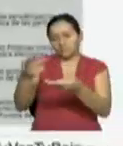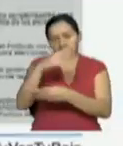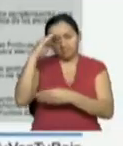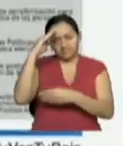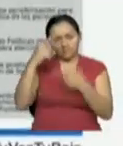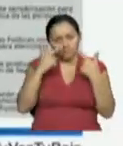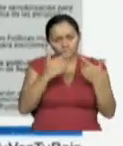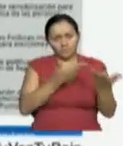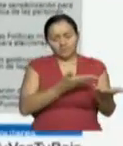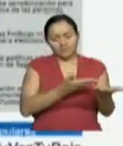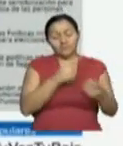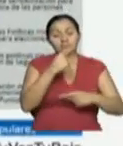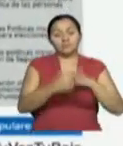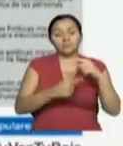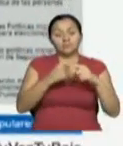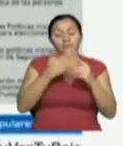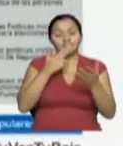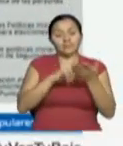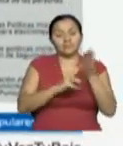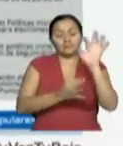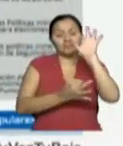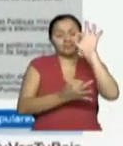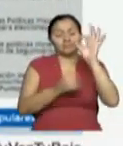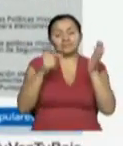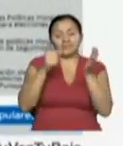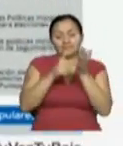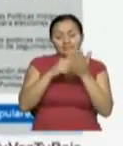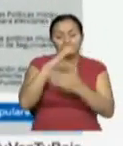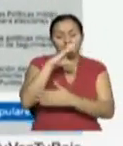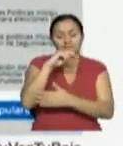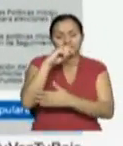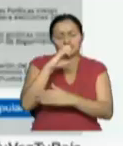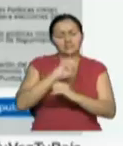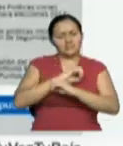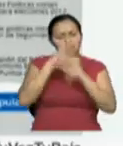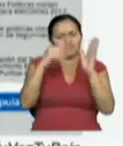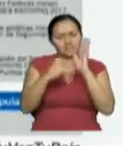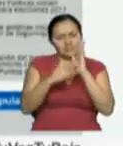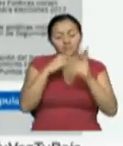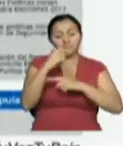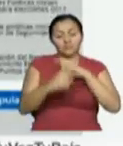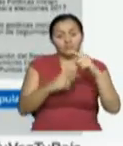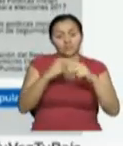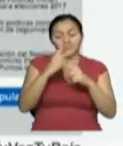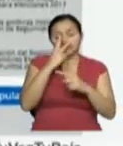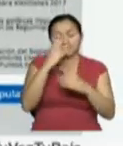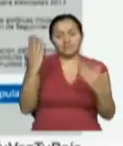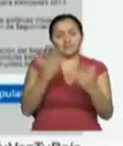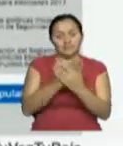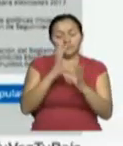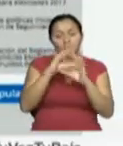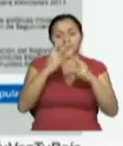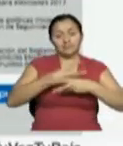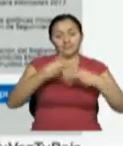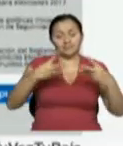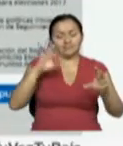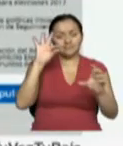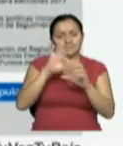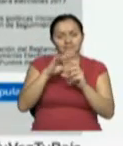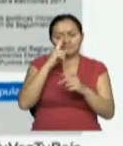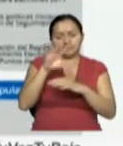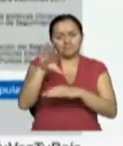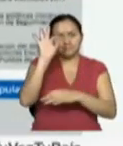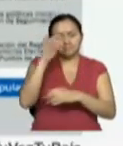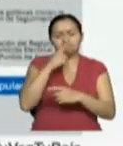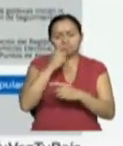electoral. Finalmente, en el comunicado, este organismo electoral también aclaró que en ningún momento las actas o el material electoral se han